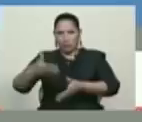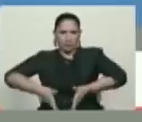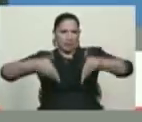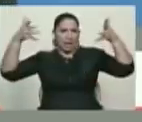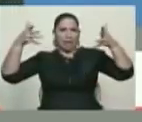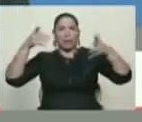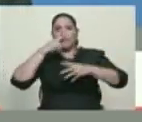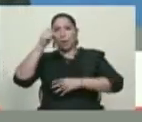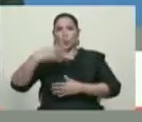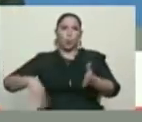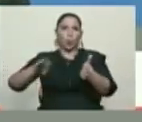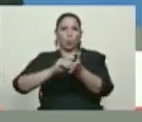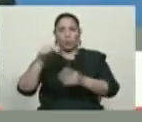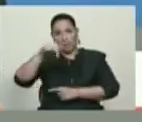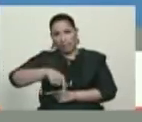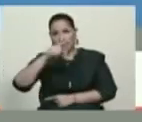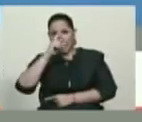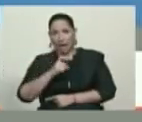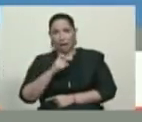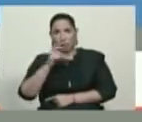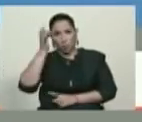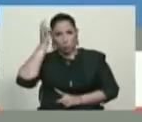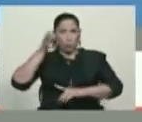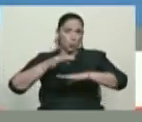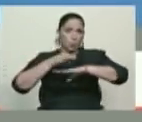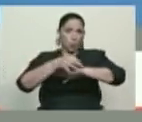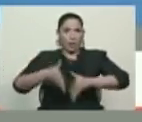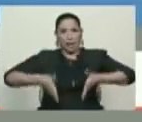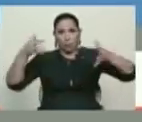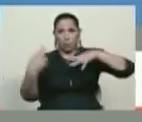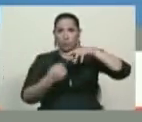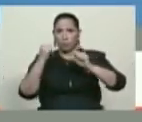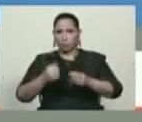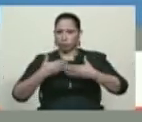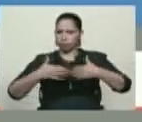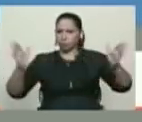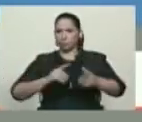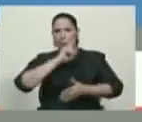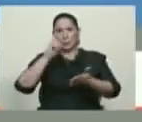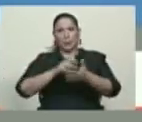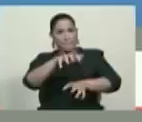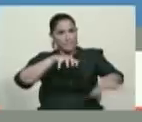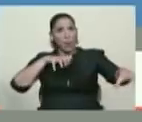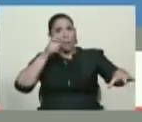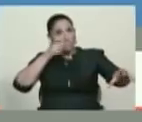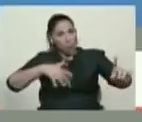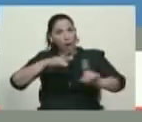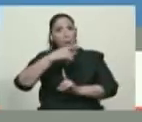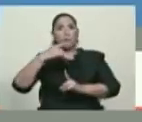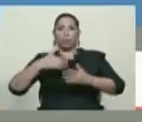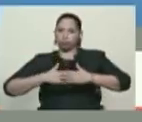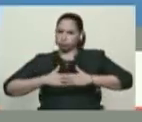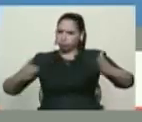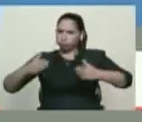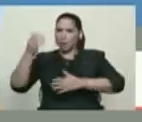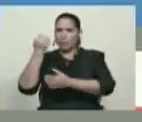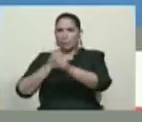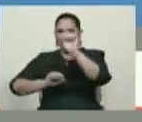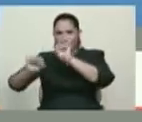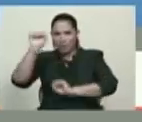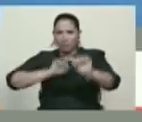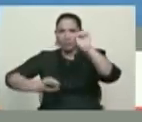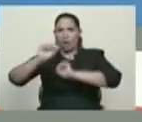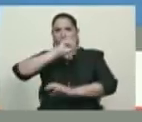ampliamente, este año de concejales, ganó la revolución ampliamente. También hay un pueblo dispuesto a defender la